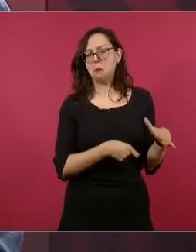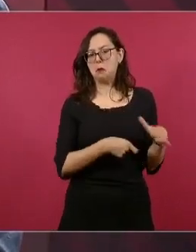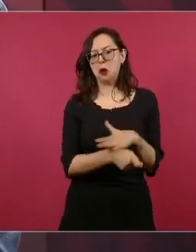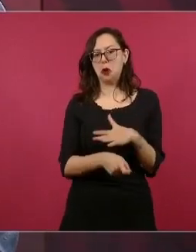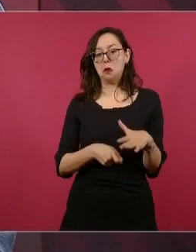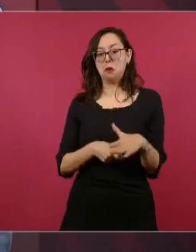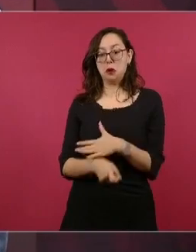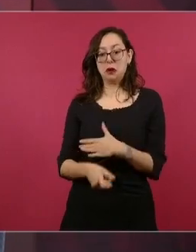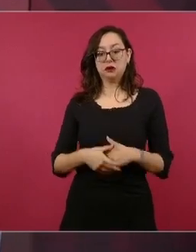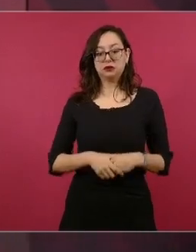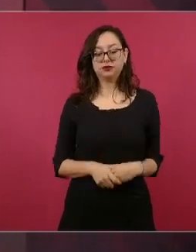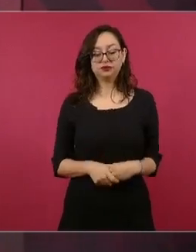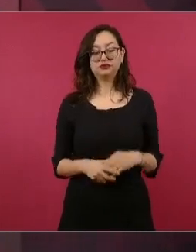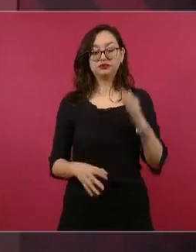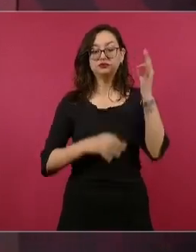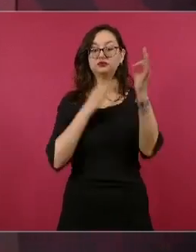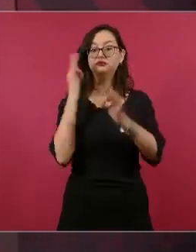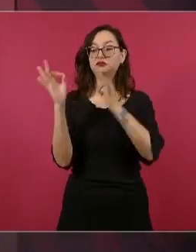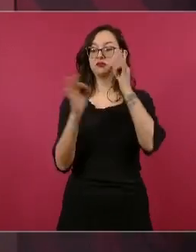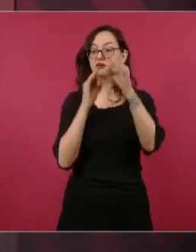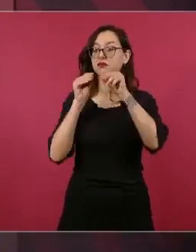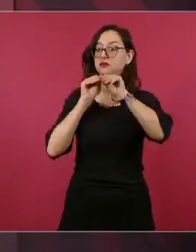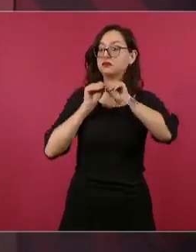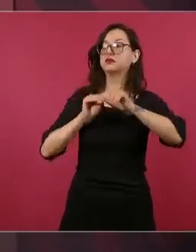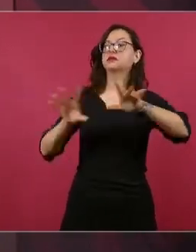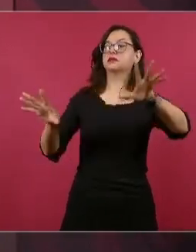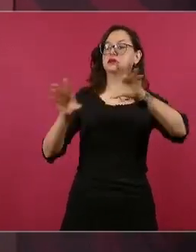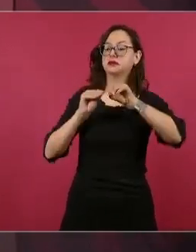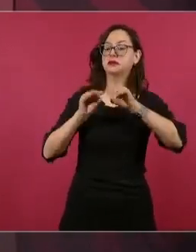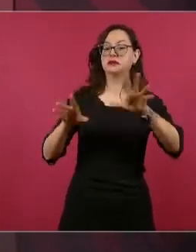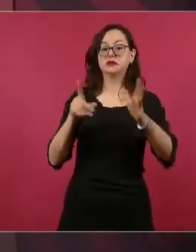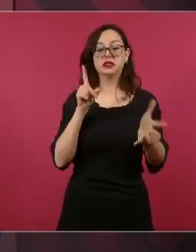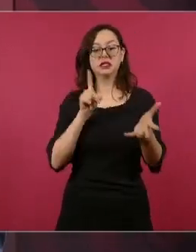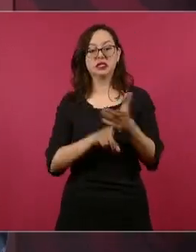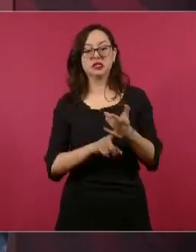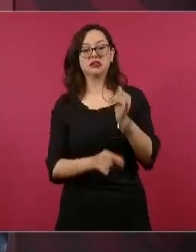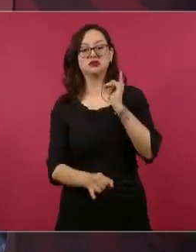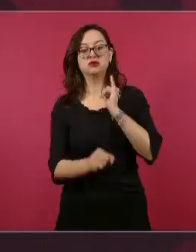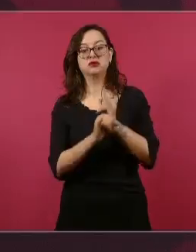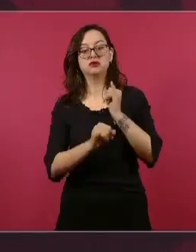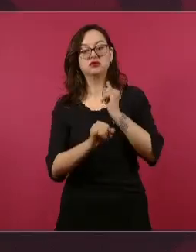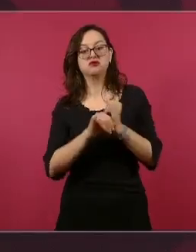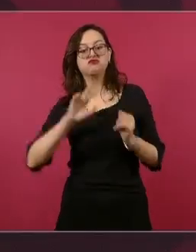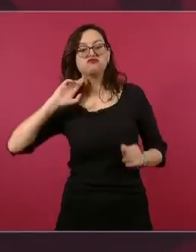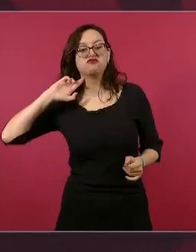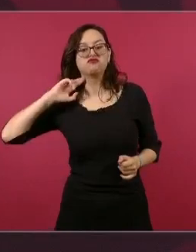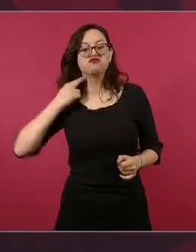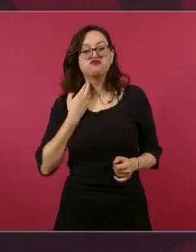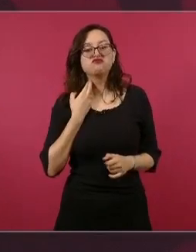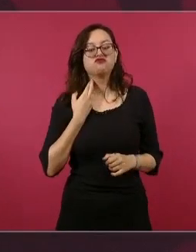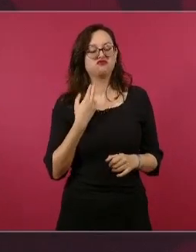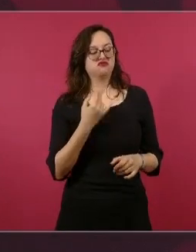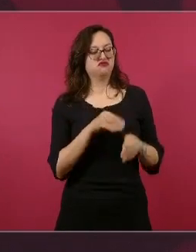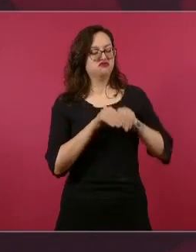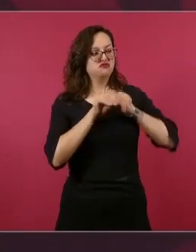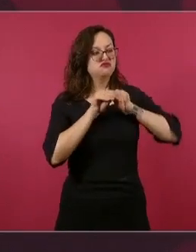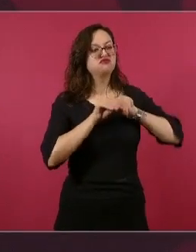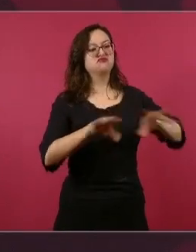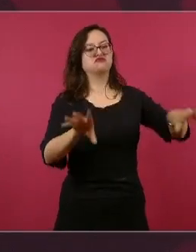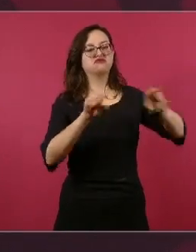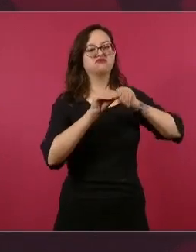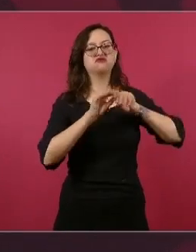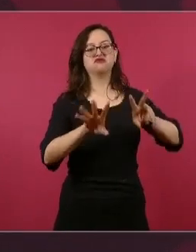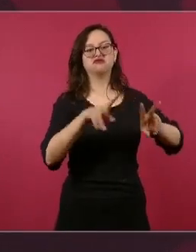la campaña en redes sociales con la